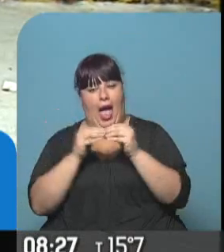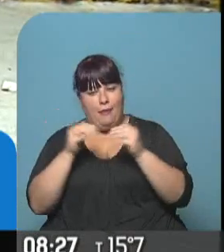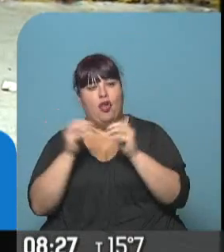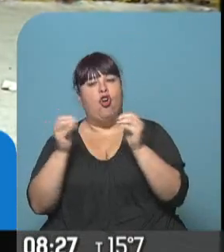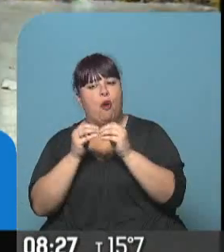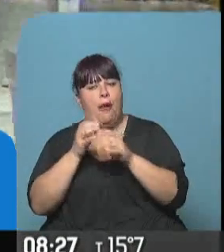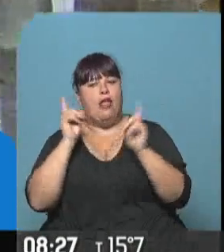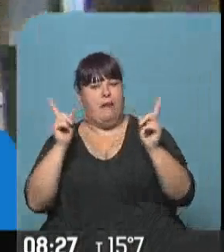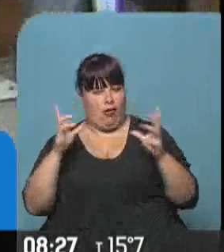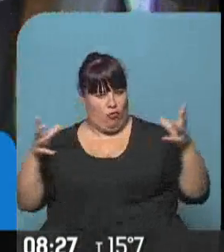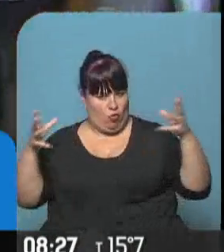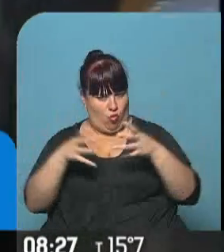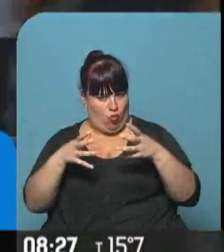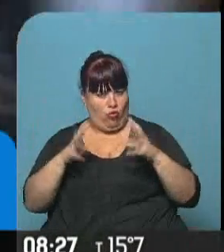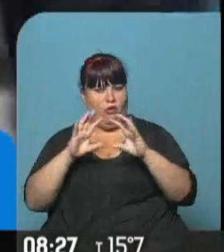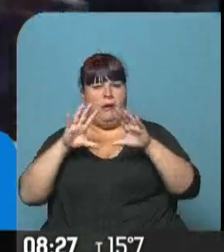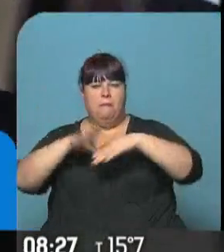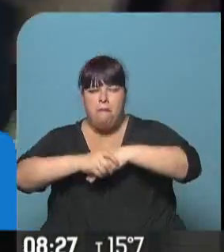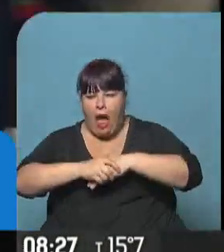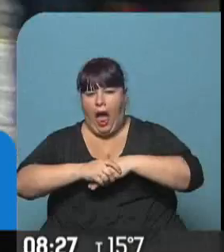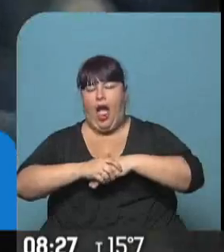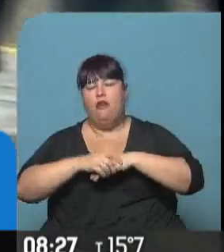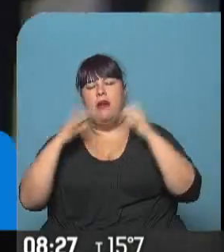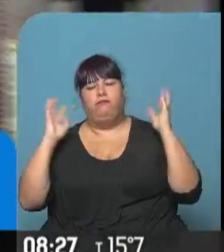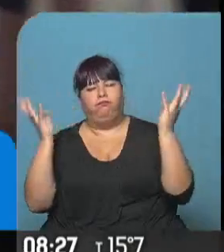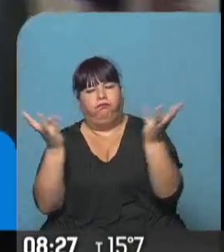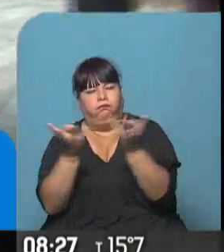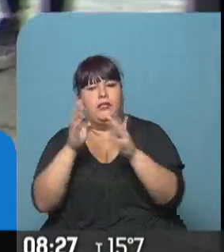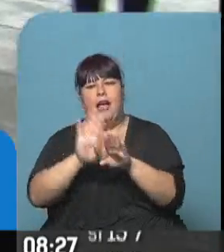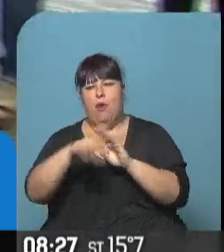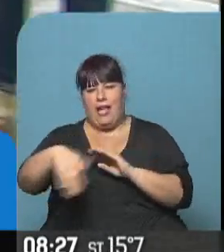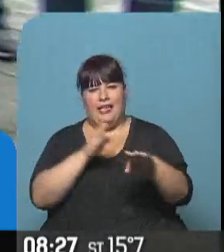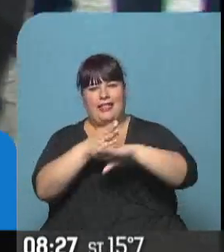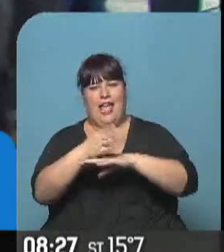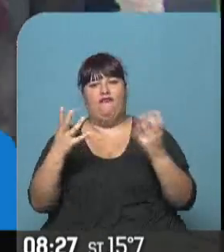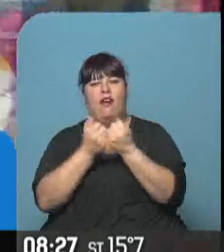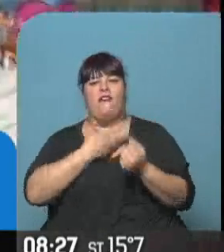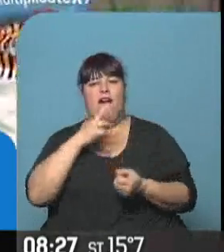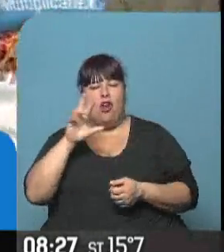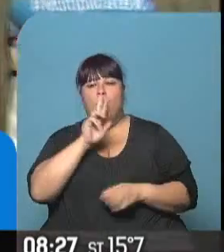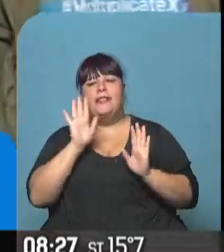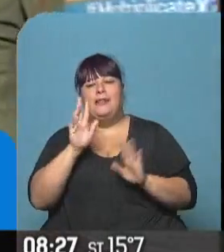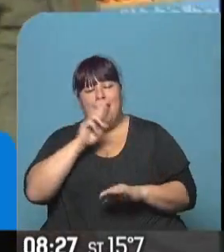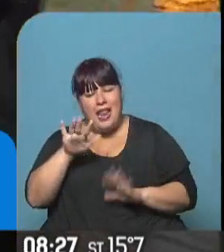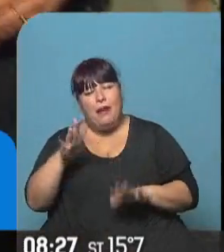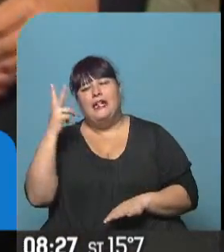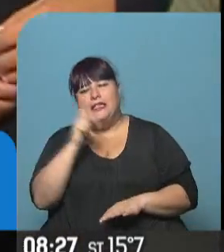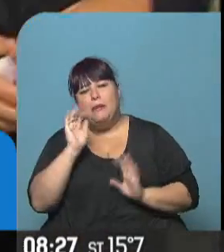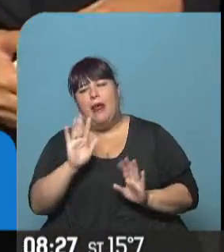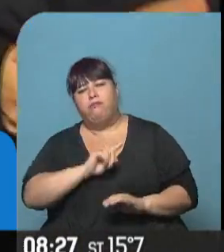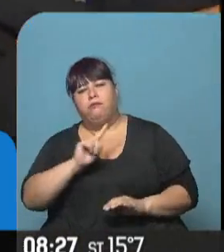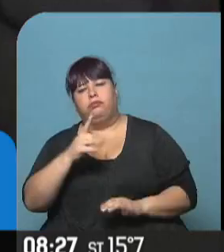compañeros y maestros se estrecharon manos para un abrazo que rodeó la puerta de entrada del fundación favaloro donde justina pegas desde hace tres meses